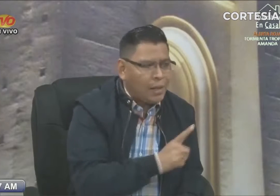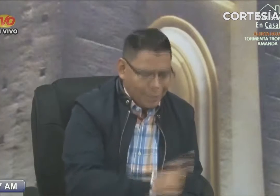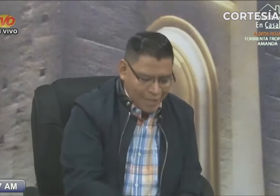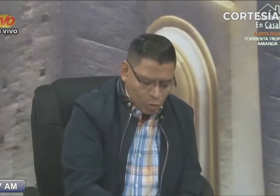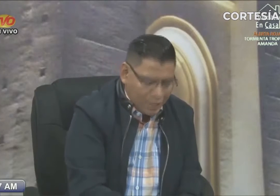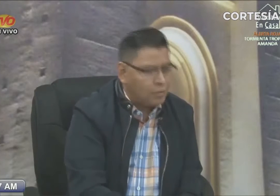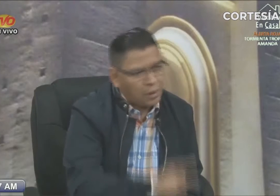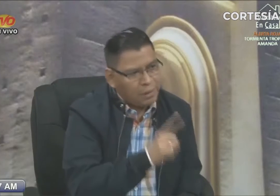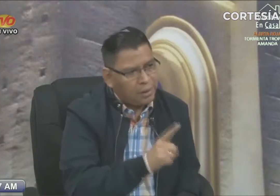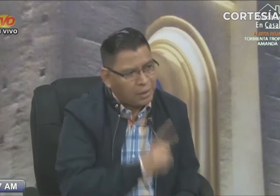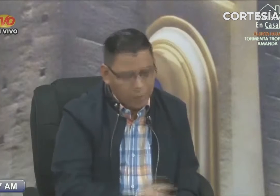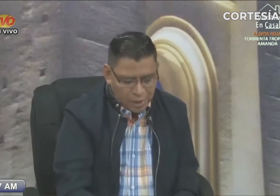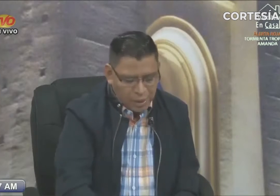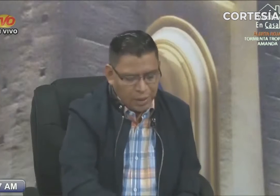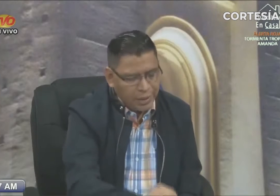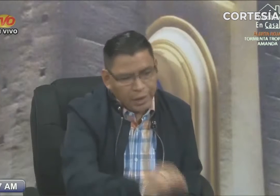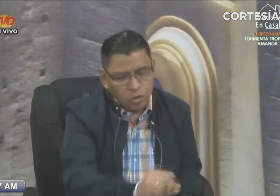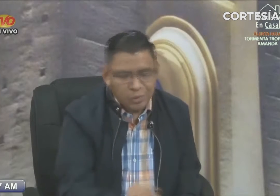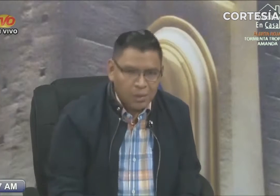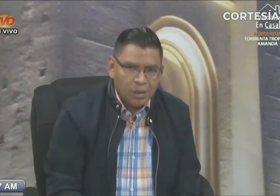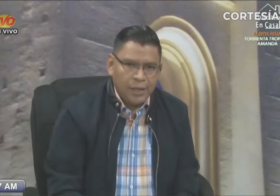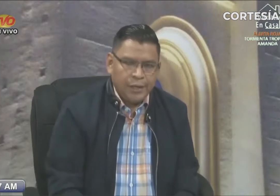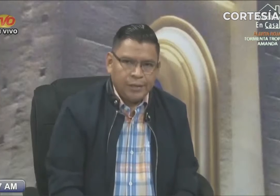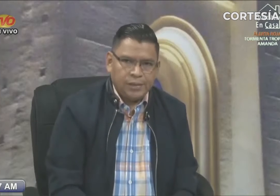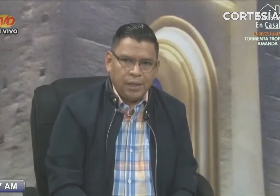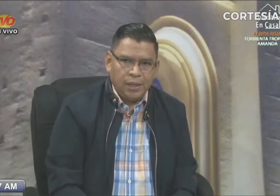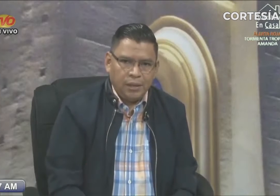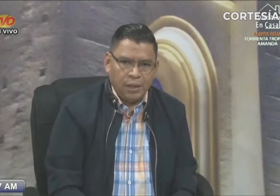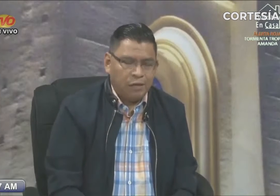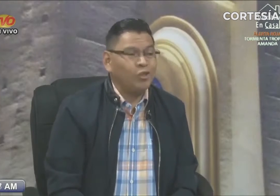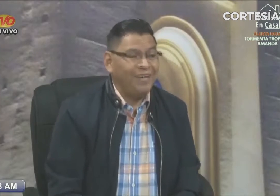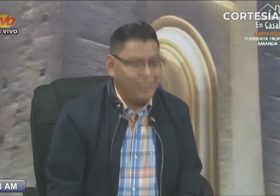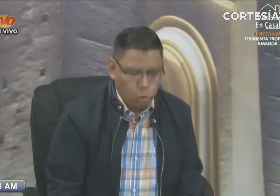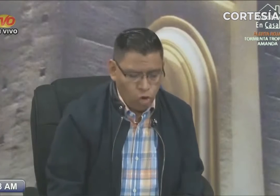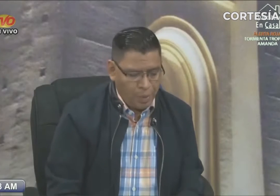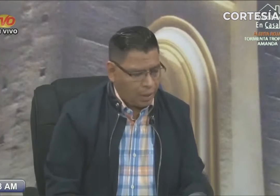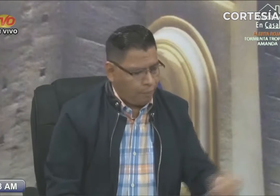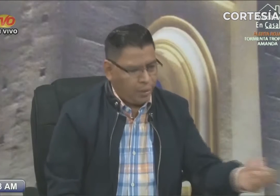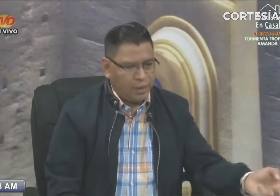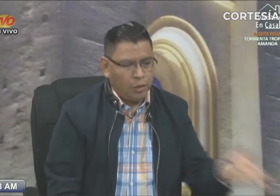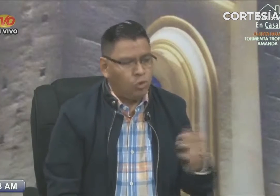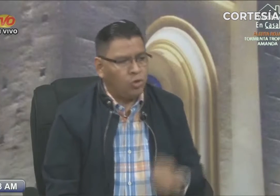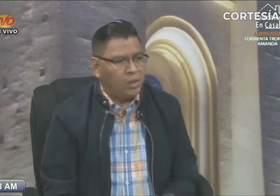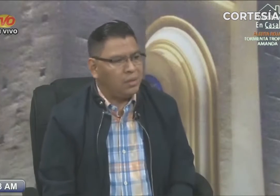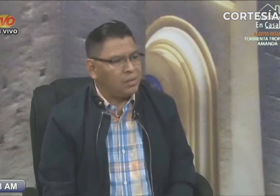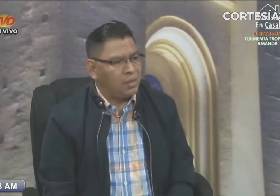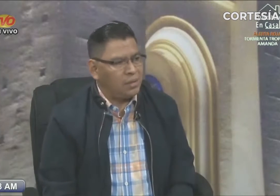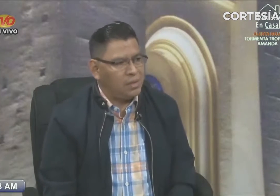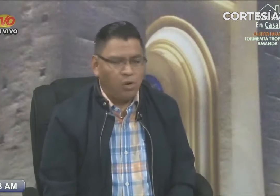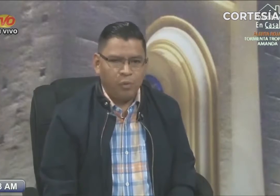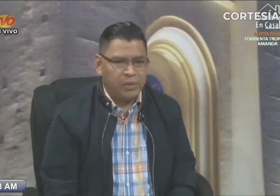les ha dado tanta libertad que se han hecho decretos transitorios para que puedan hacer uso